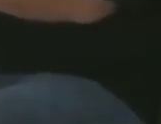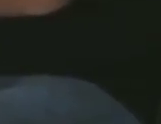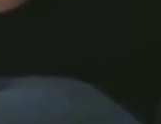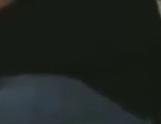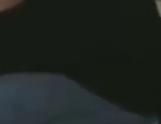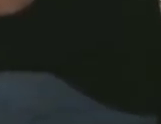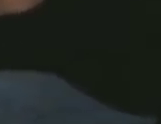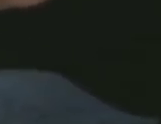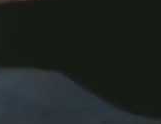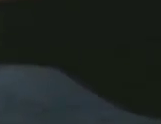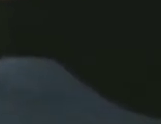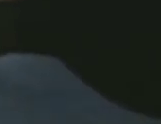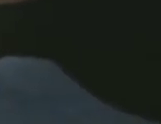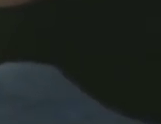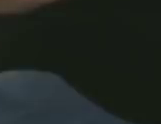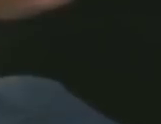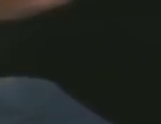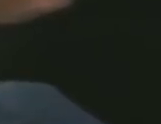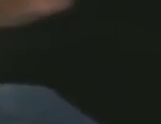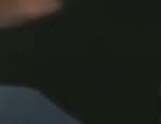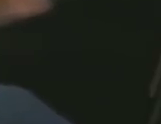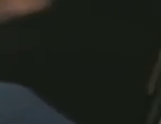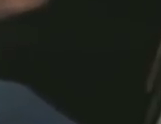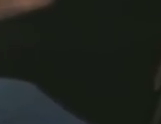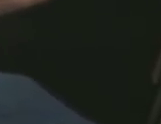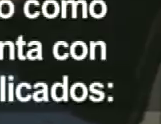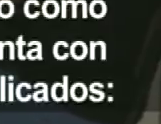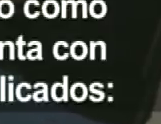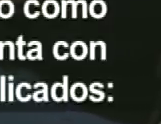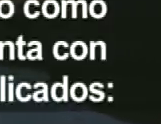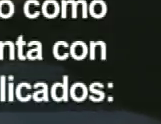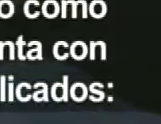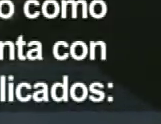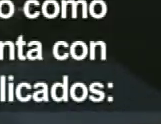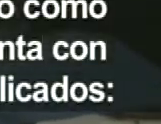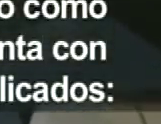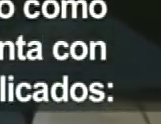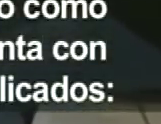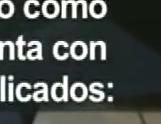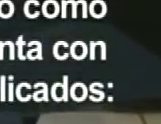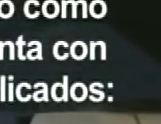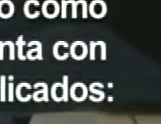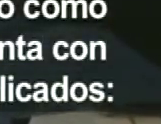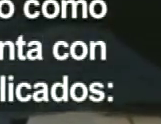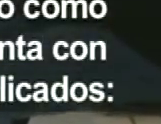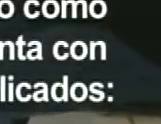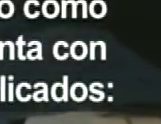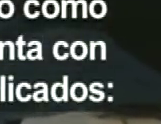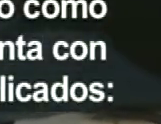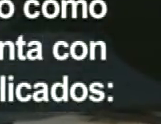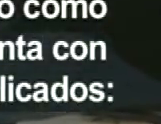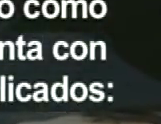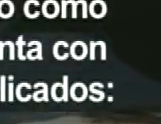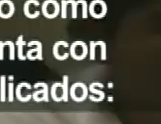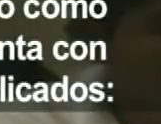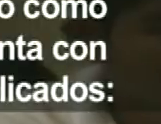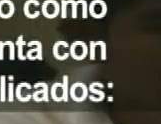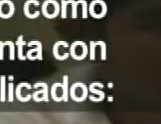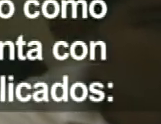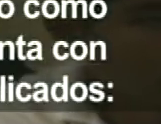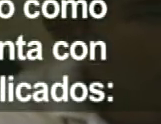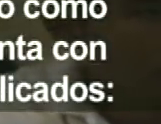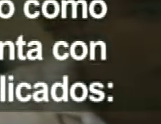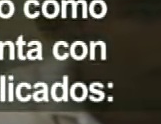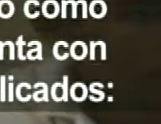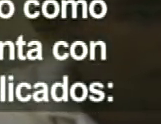Porque un pueblo, amigos y amigas, un pueblo es su memoria. ¿De dónde venimos? ¿Quiénes somos? A poder decir a